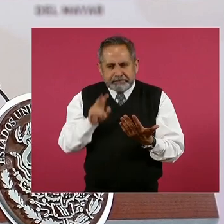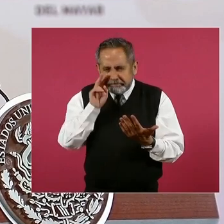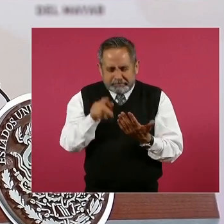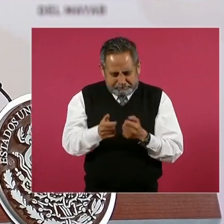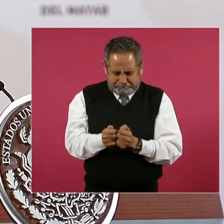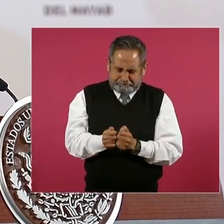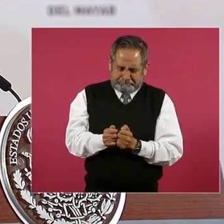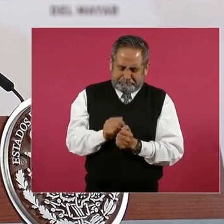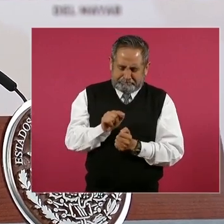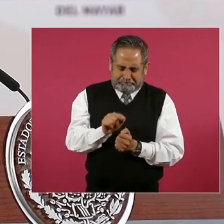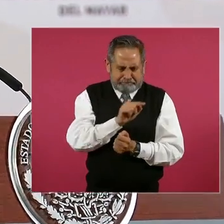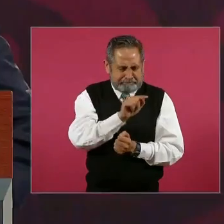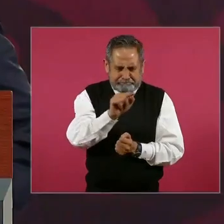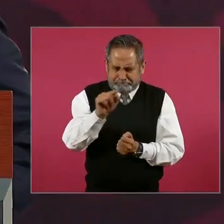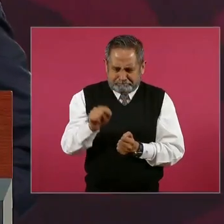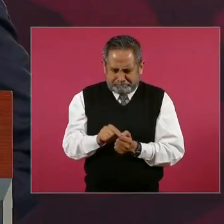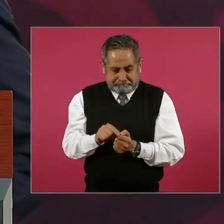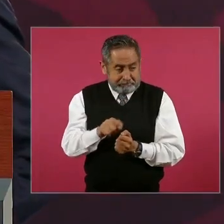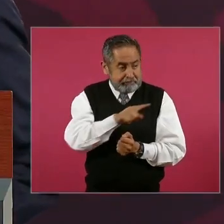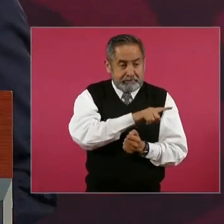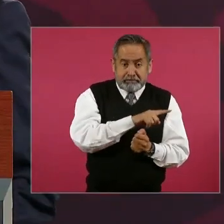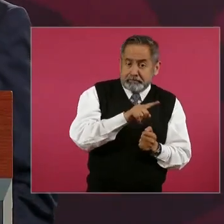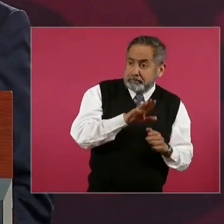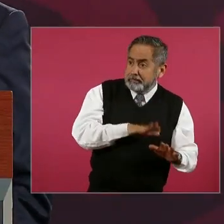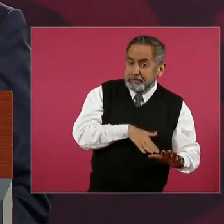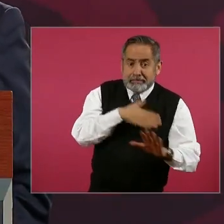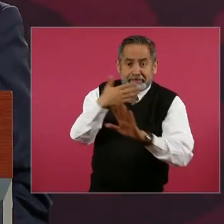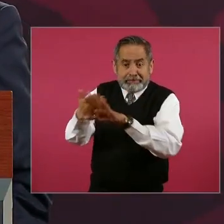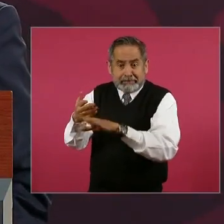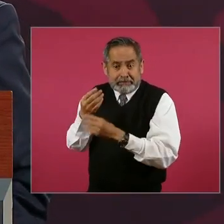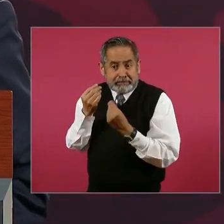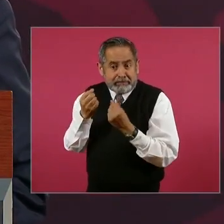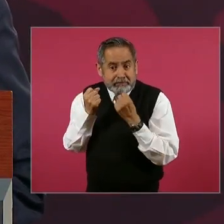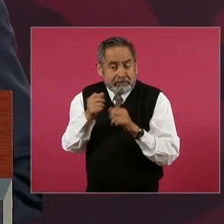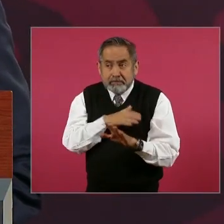reacciones se le van al papá